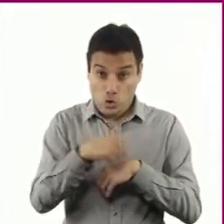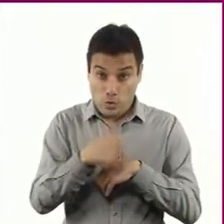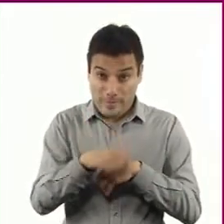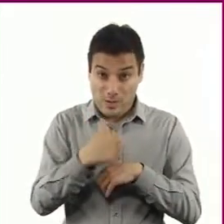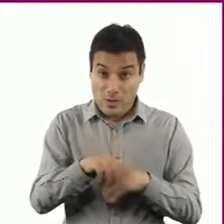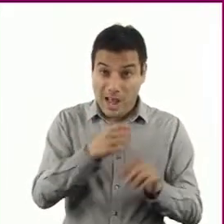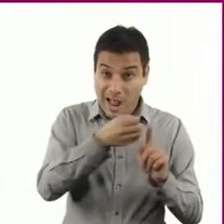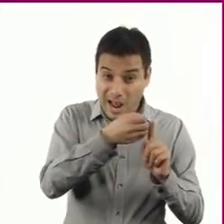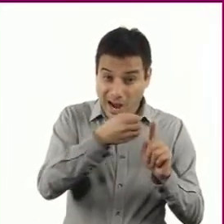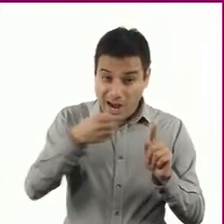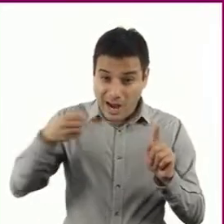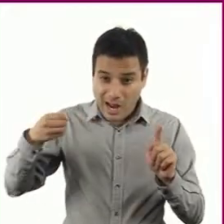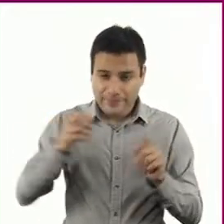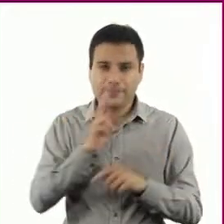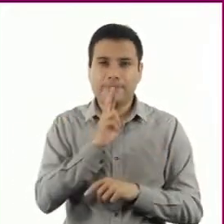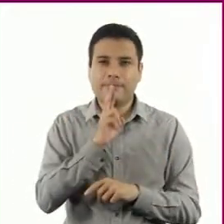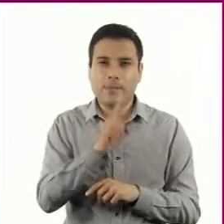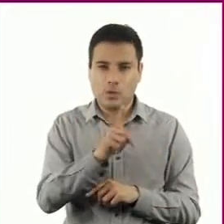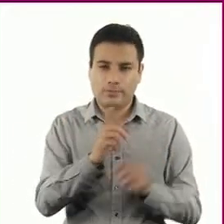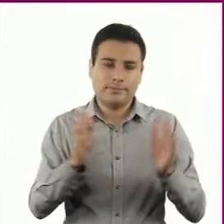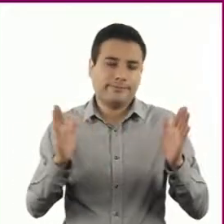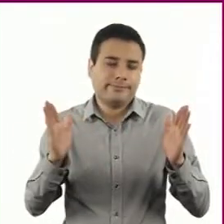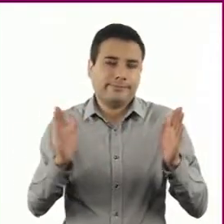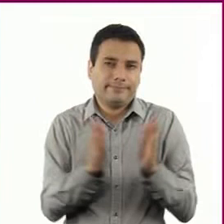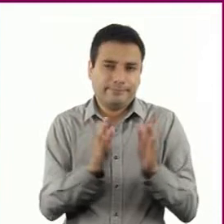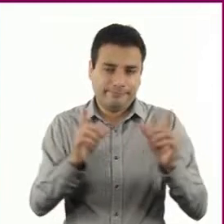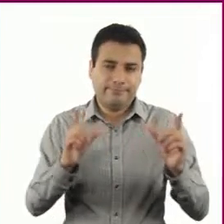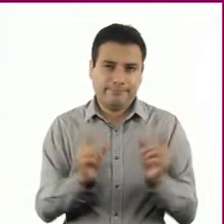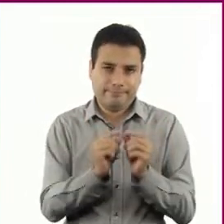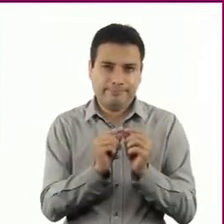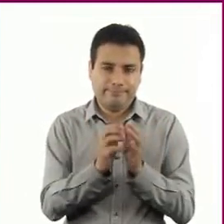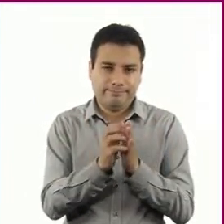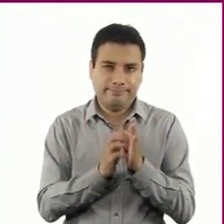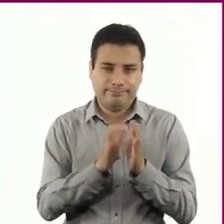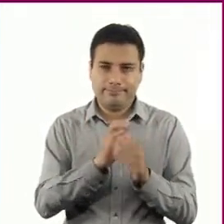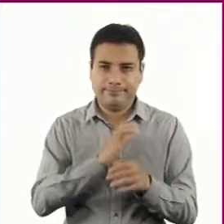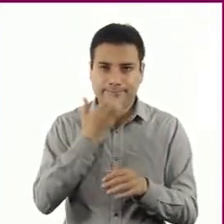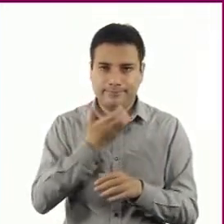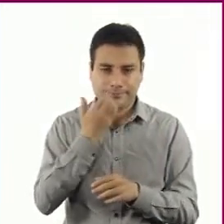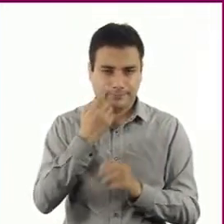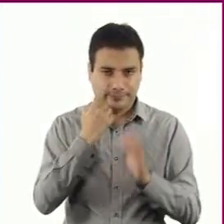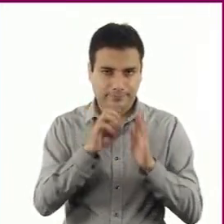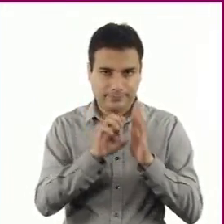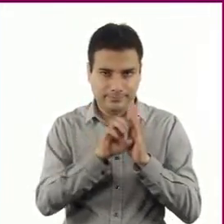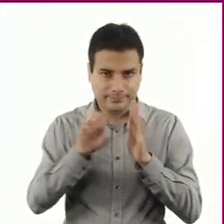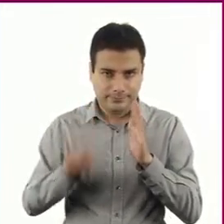pequeñas, como una multiplicación de un número por una potencia de base 10. Por ejemplo,